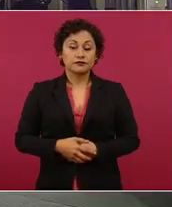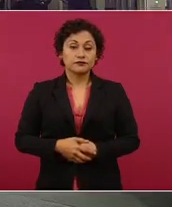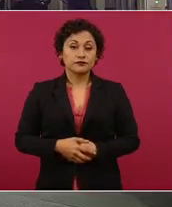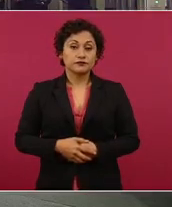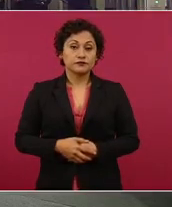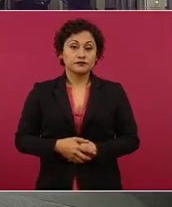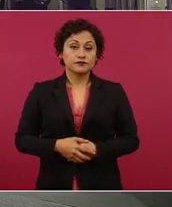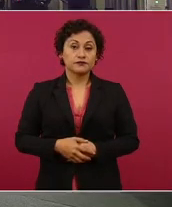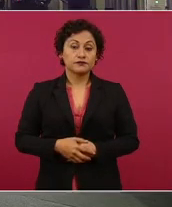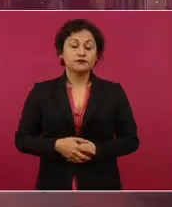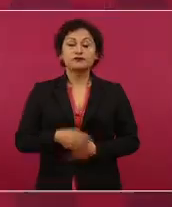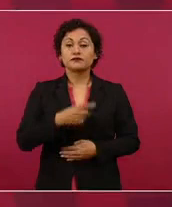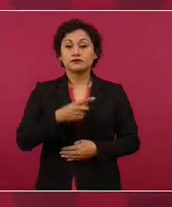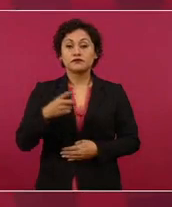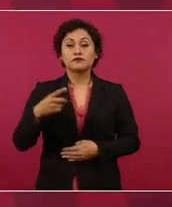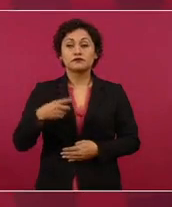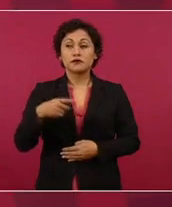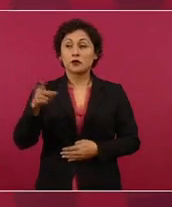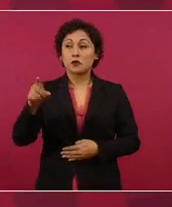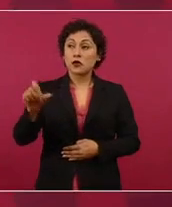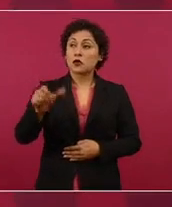entren nuevos socios,